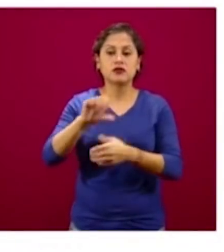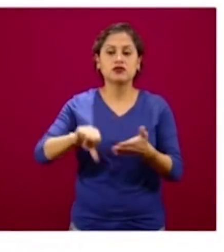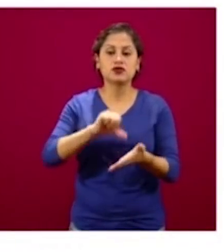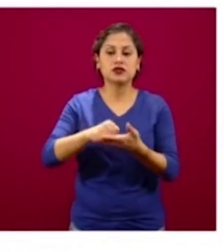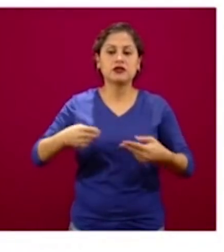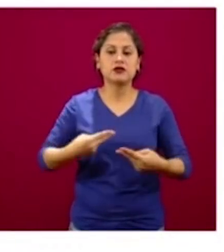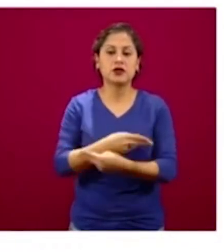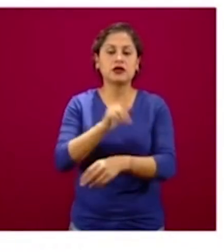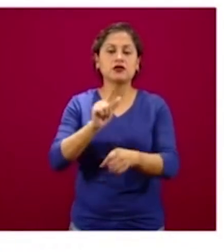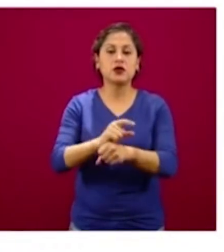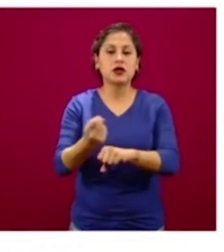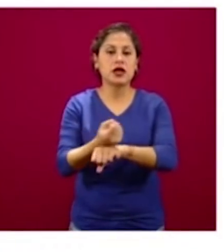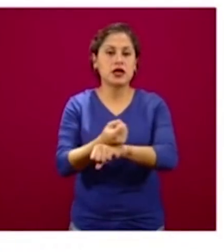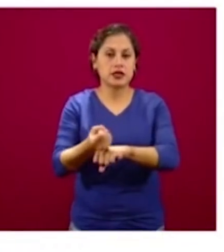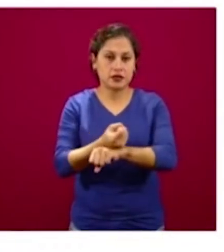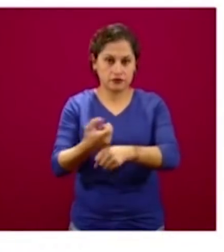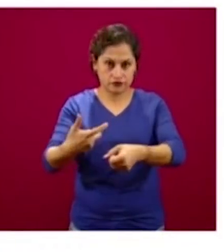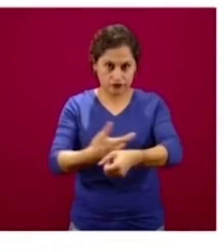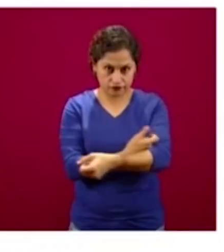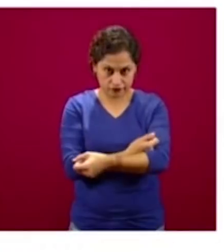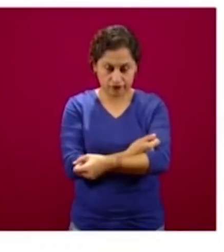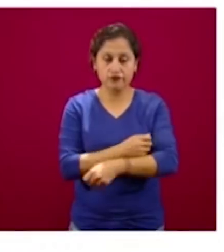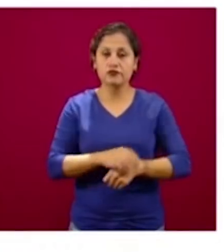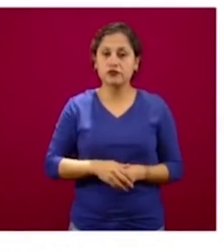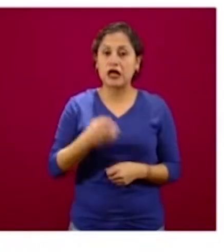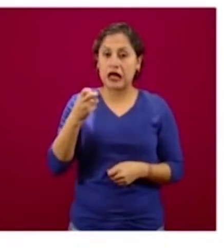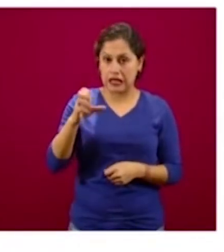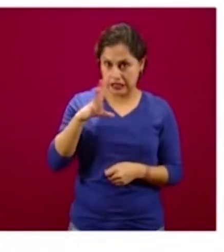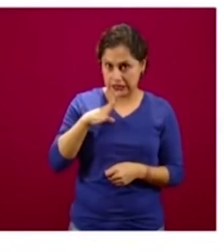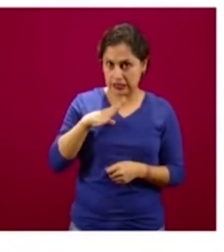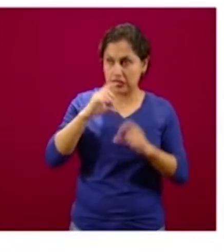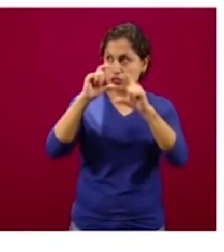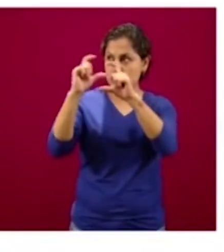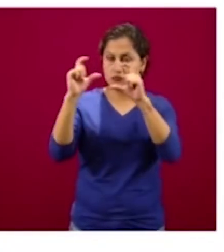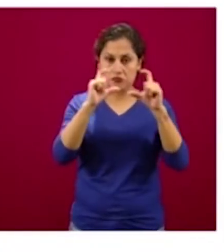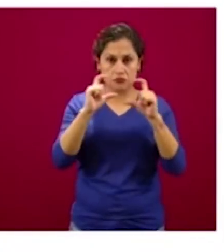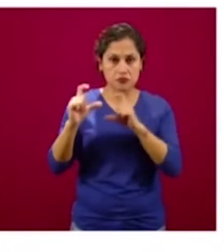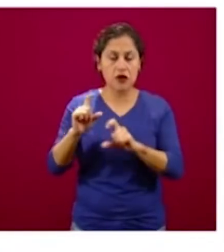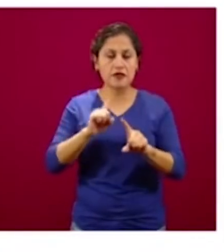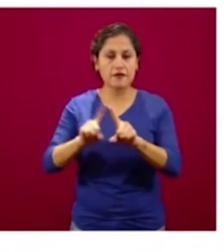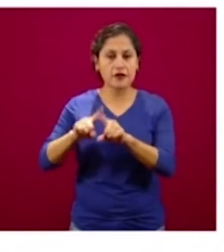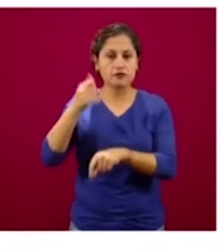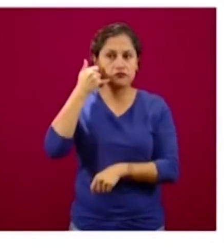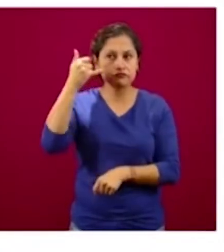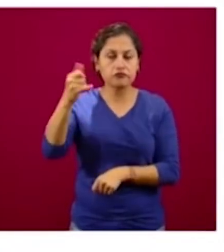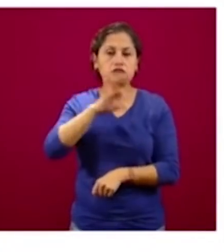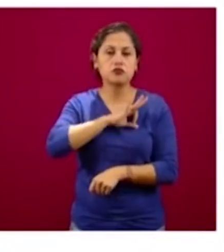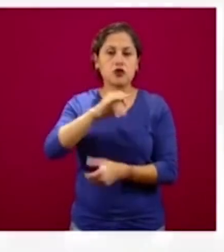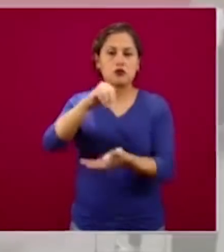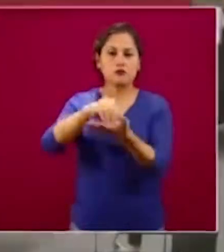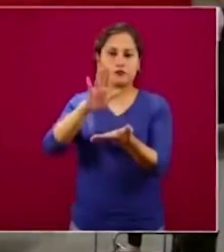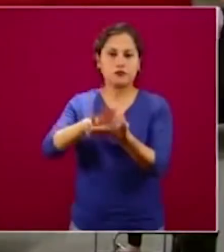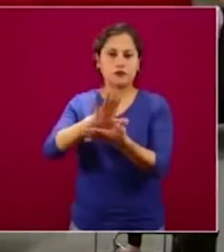los teléfonos de los bancos de sangre para que puedan agendar citas. La siguiente, por favor.